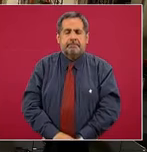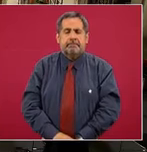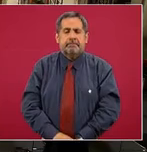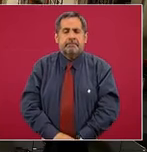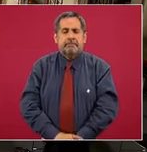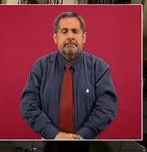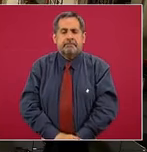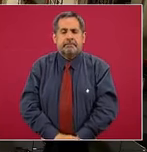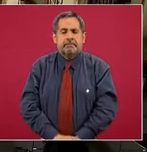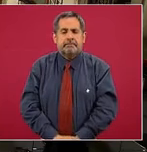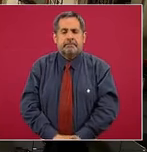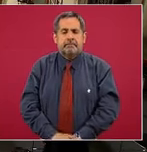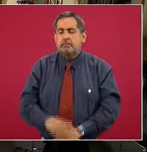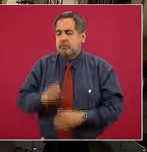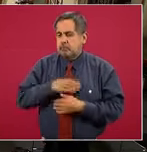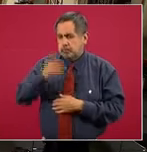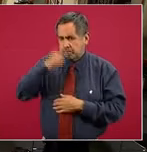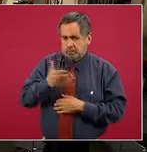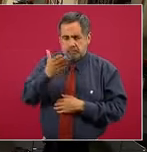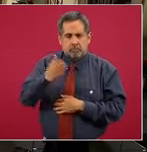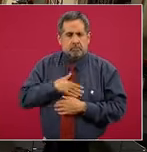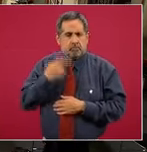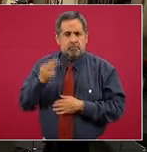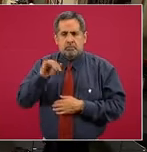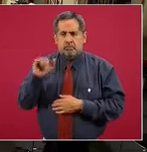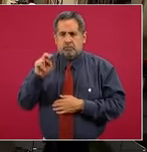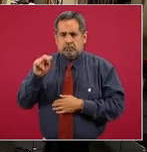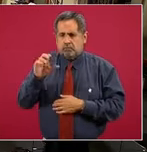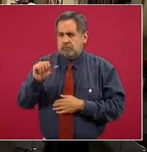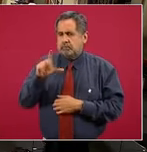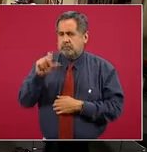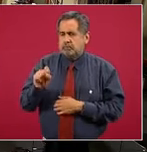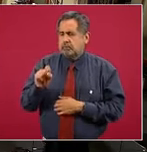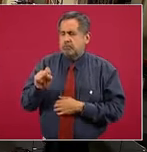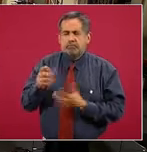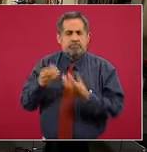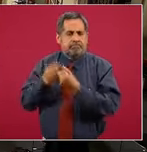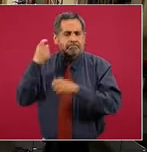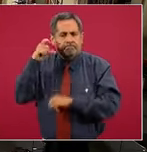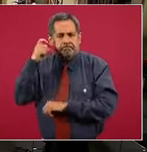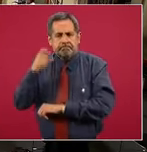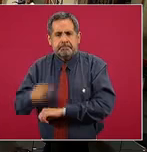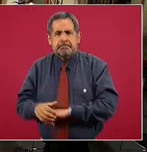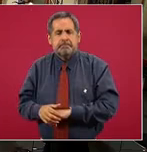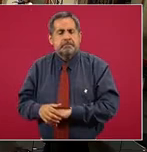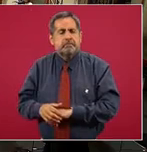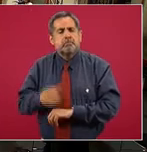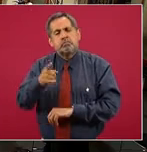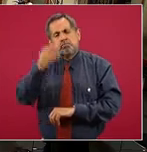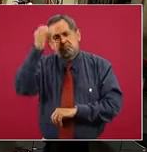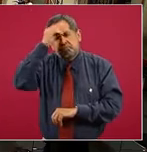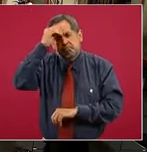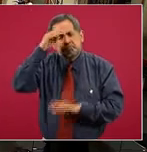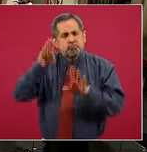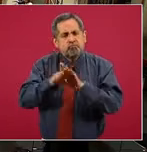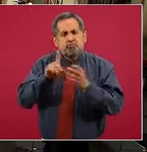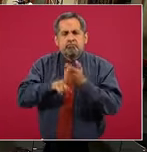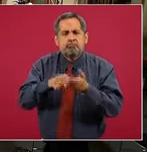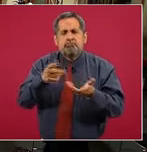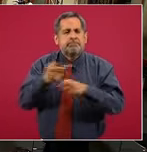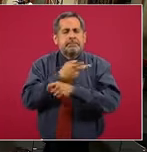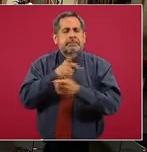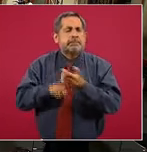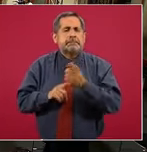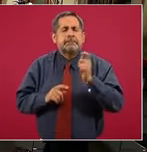Gracias. Sí, buenas noches. Juan Carlos Machorro, AM de Querétaro. Doctor Cortés, ¿cuál es su opinión del operativo que se llevó